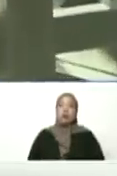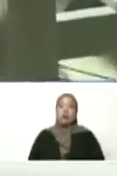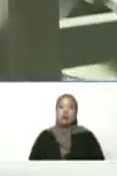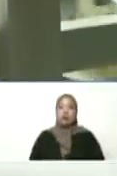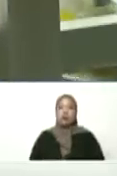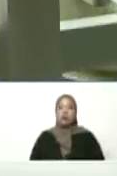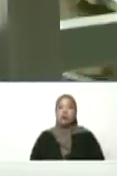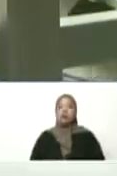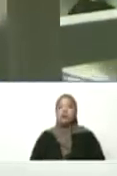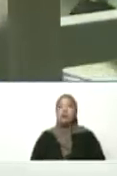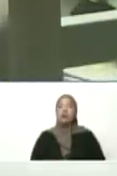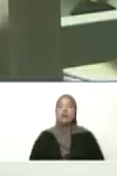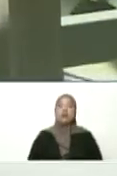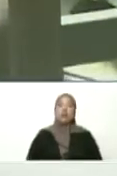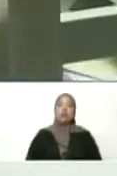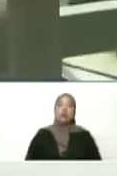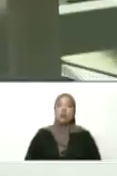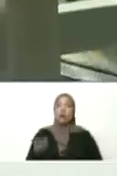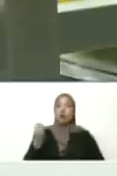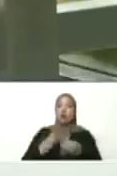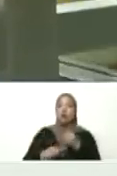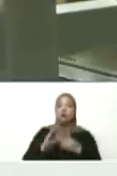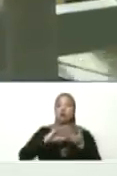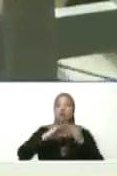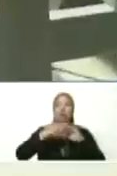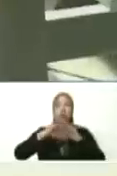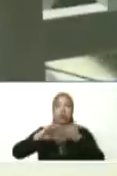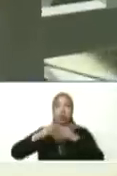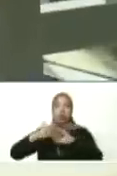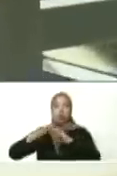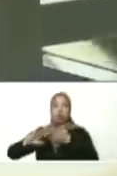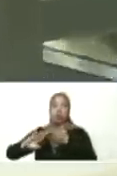pues, a nivel comunero, colectivo,